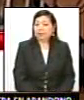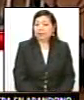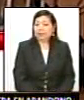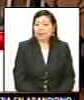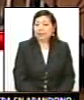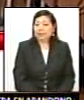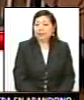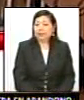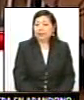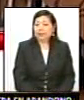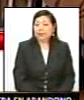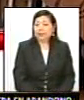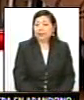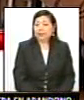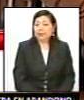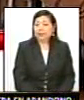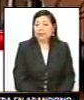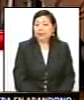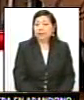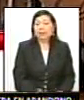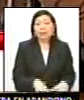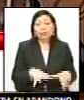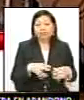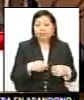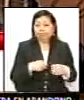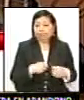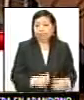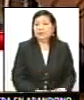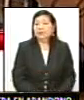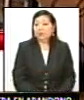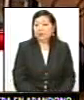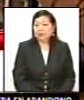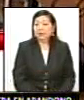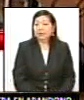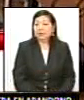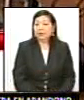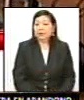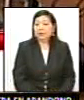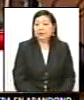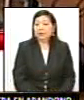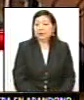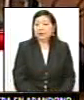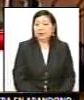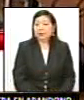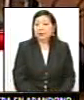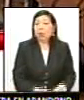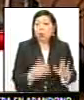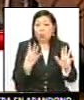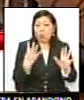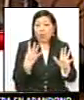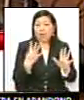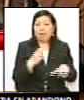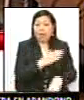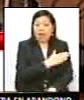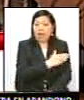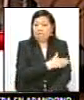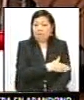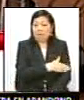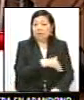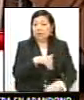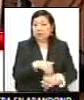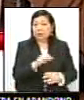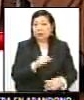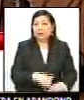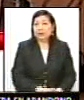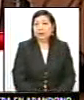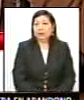Sí, disculpe, me voy a abstener. Con unas 10 a favor, 9 a favor y